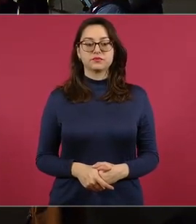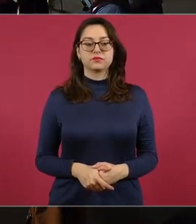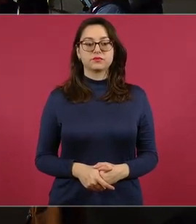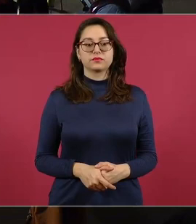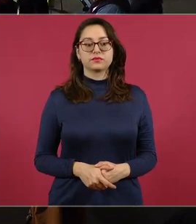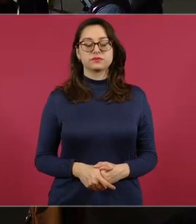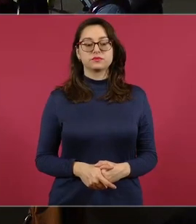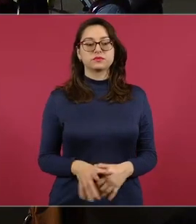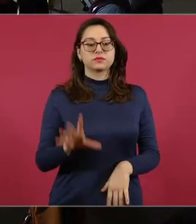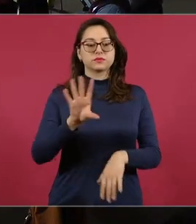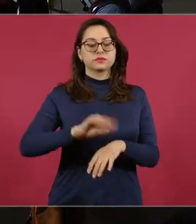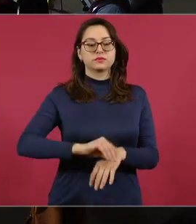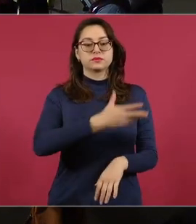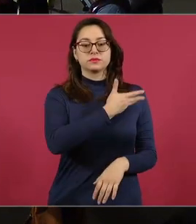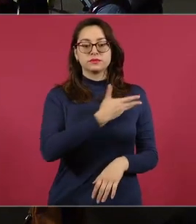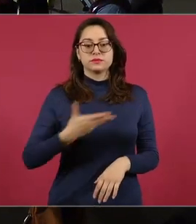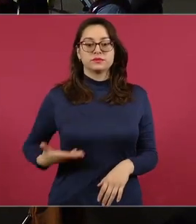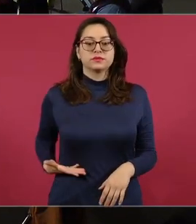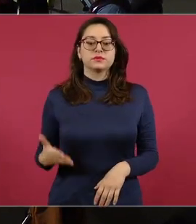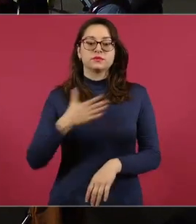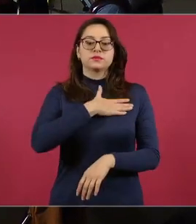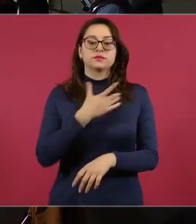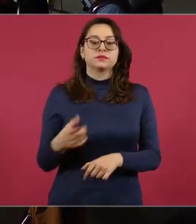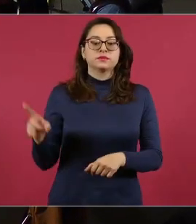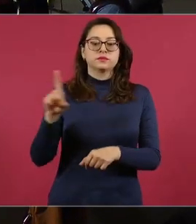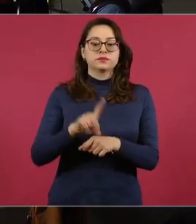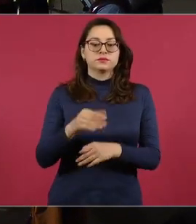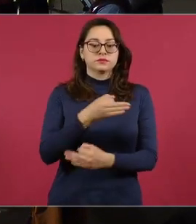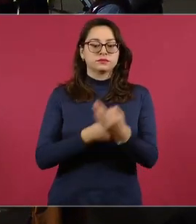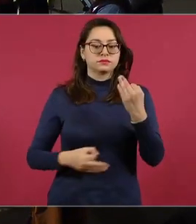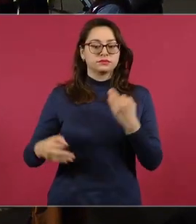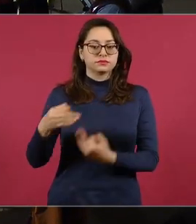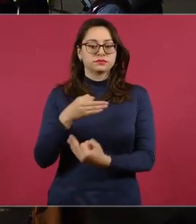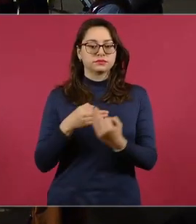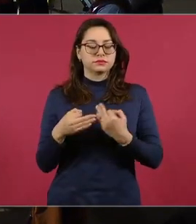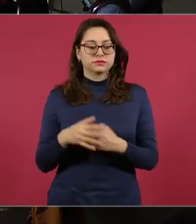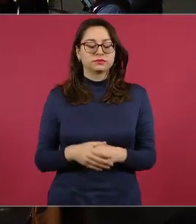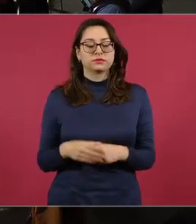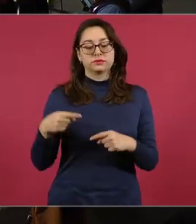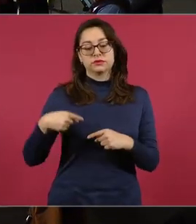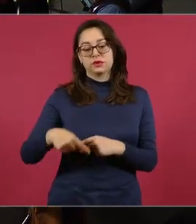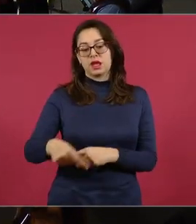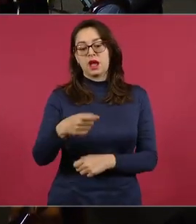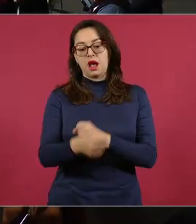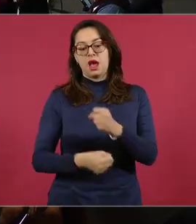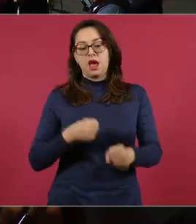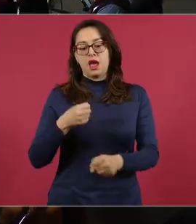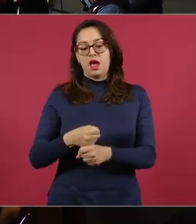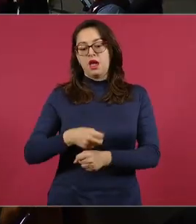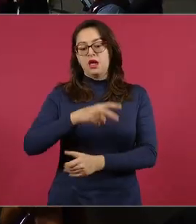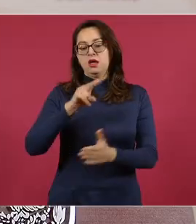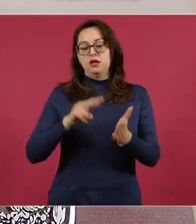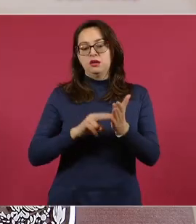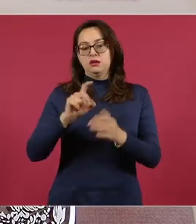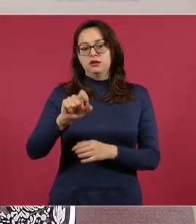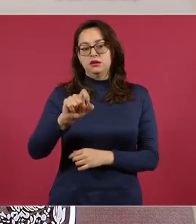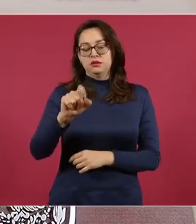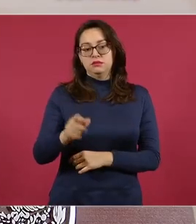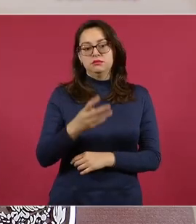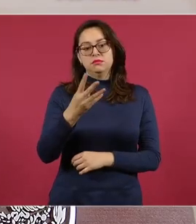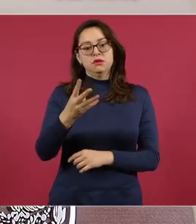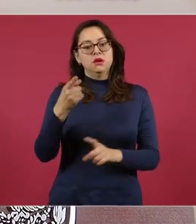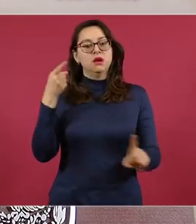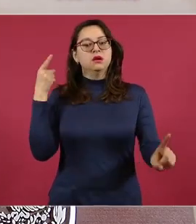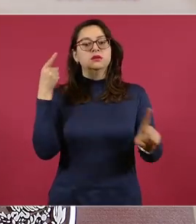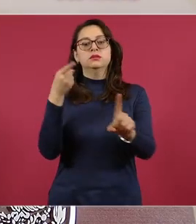Con el permiso del señor presidente, buenos días a todos. En este año 2024, el objetivo